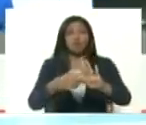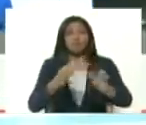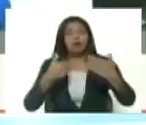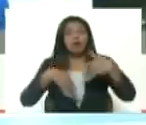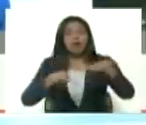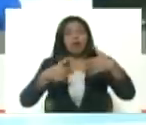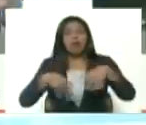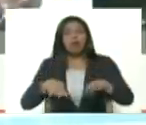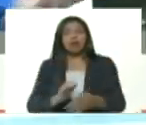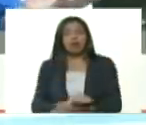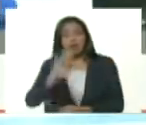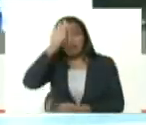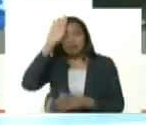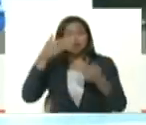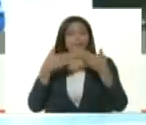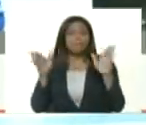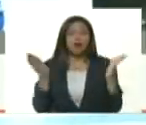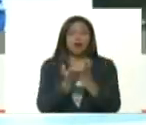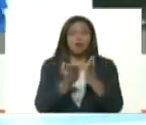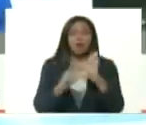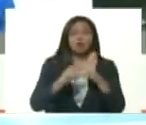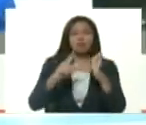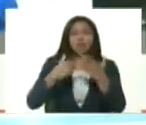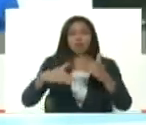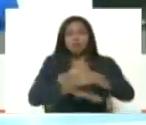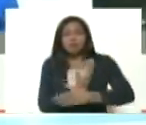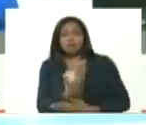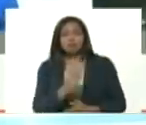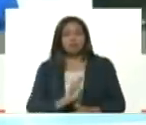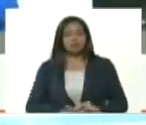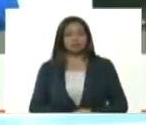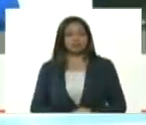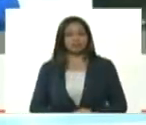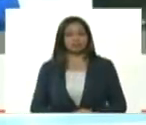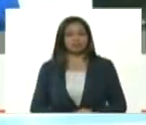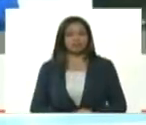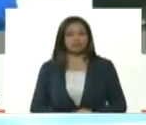que Alemania va a abrir las escuelas, los liceos y las universidades.